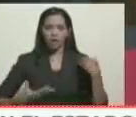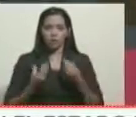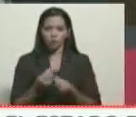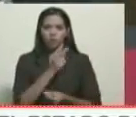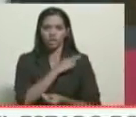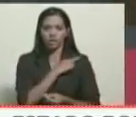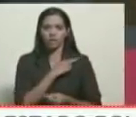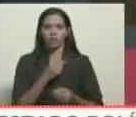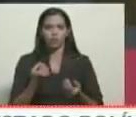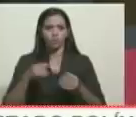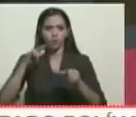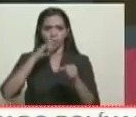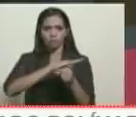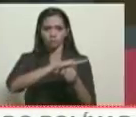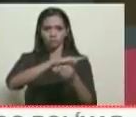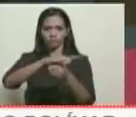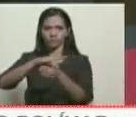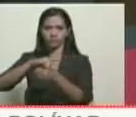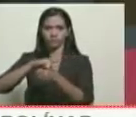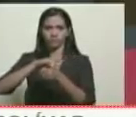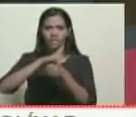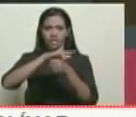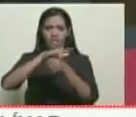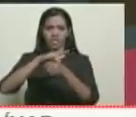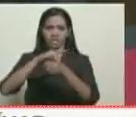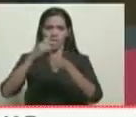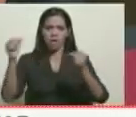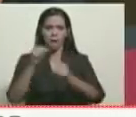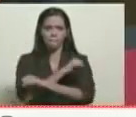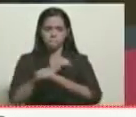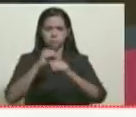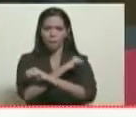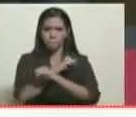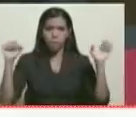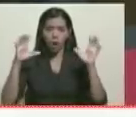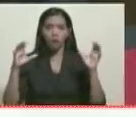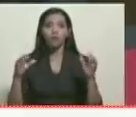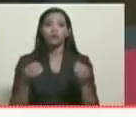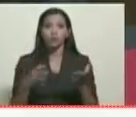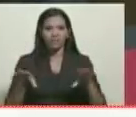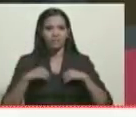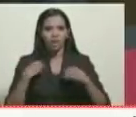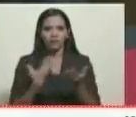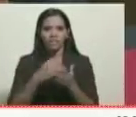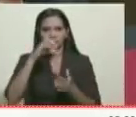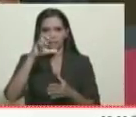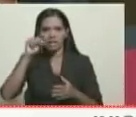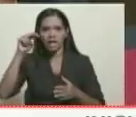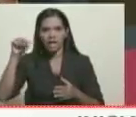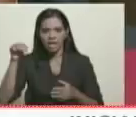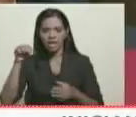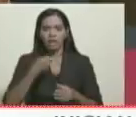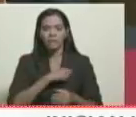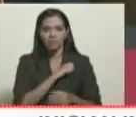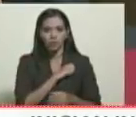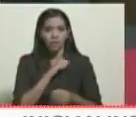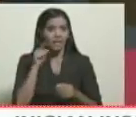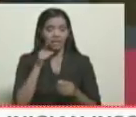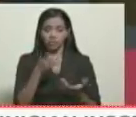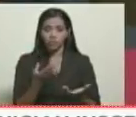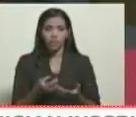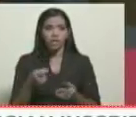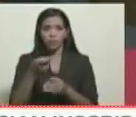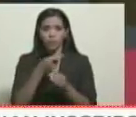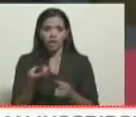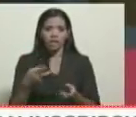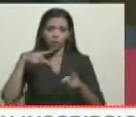Estado cuando unos drones, ¿verdad?, que venían con explosivos, lo ha reconocido hasta CNN en español, de que eso era un atentado en contra